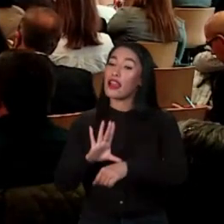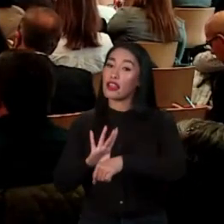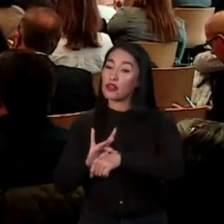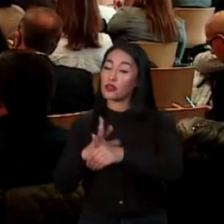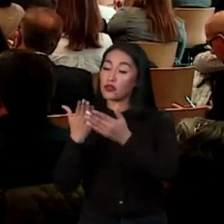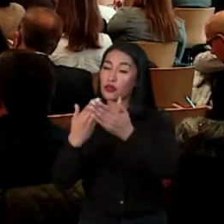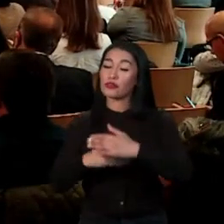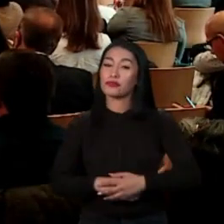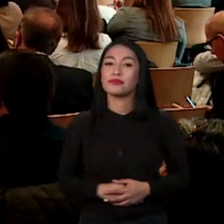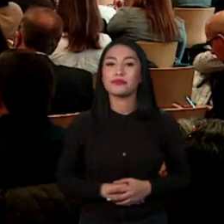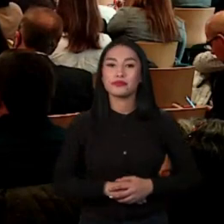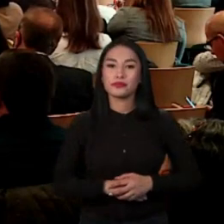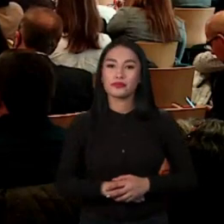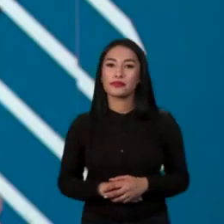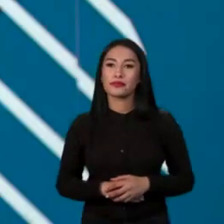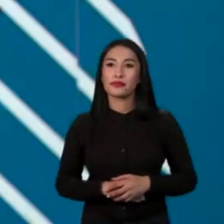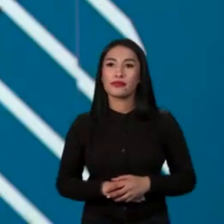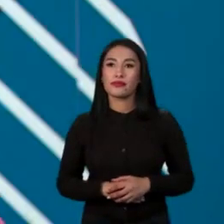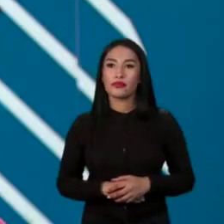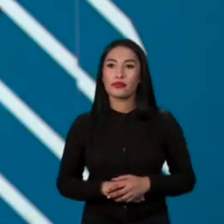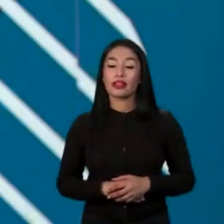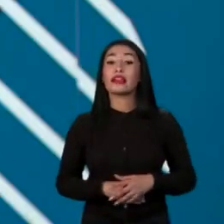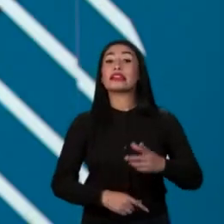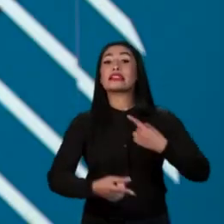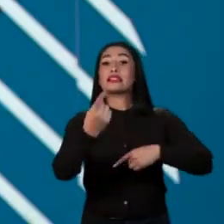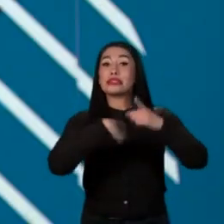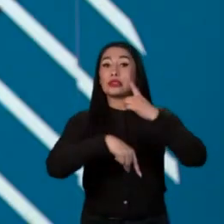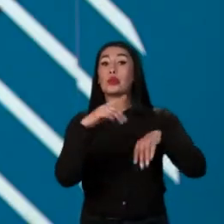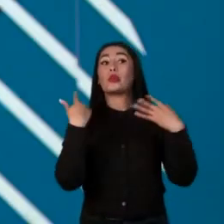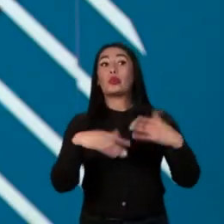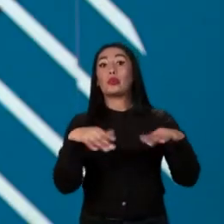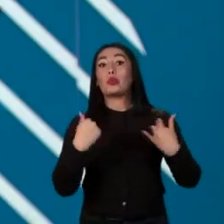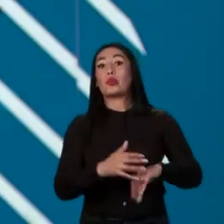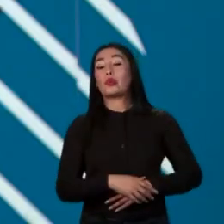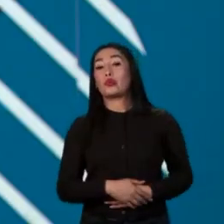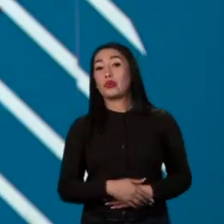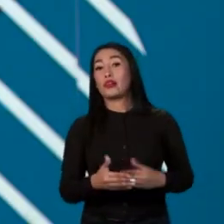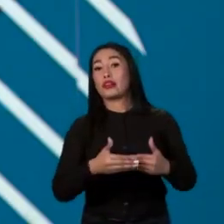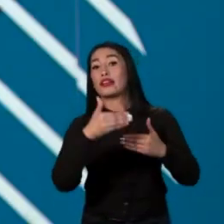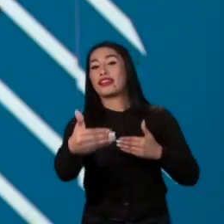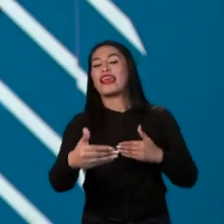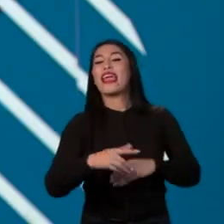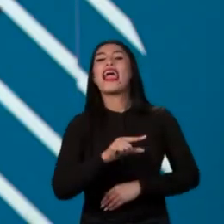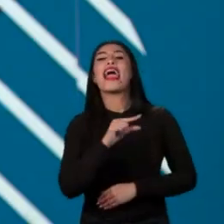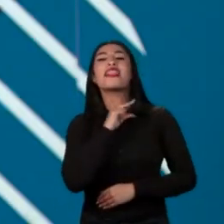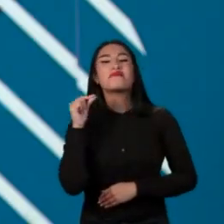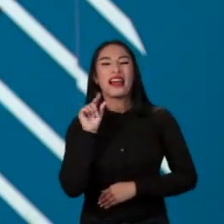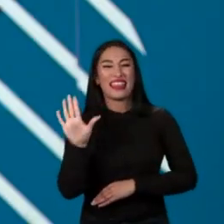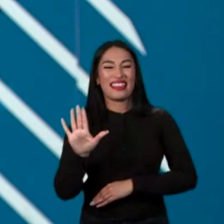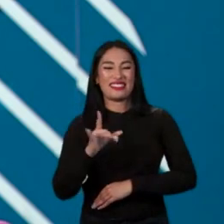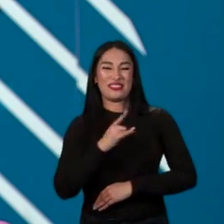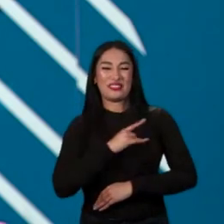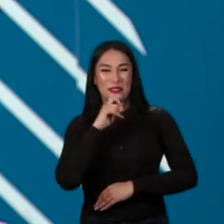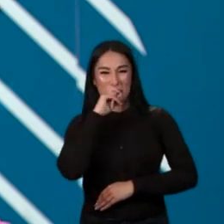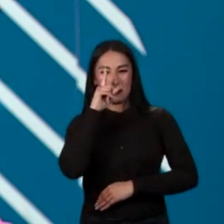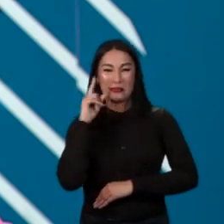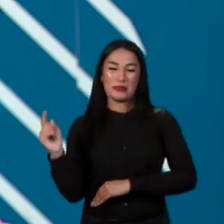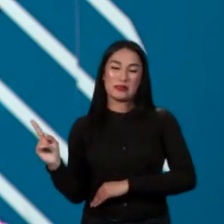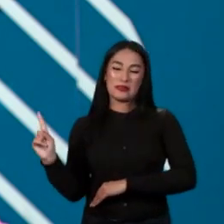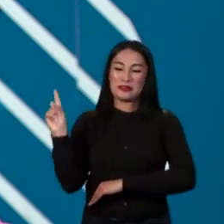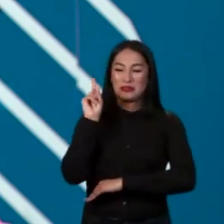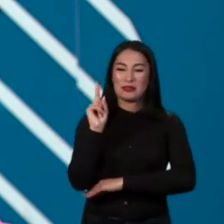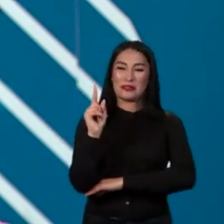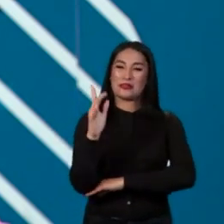Escamilla. Dice Luis David, ya nos adelantó el padre Peláez la visión y cómo ha